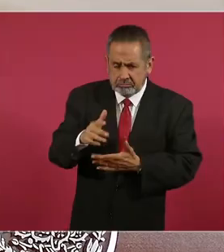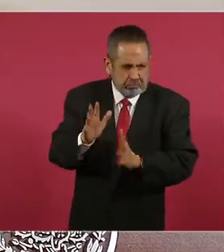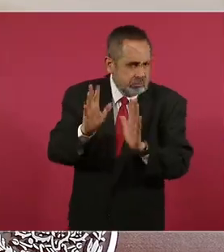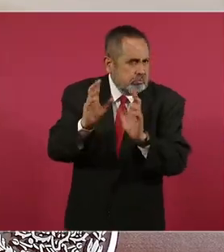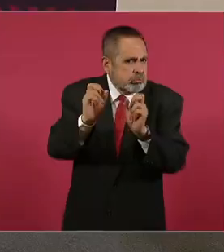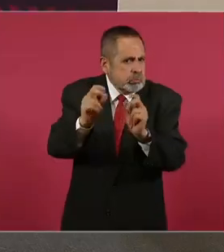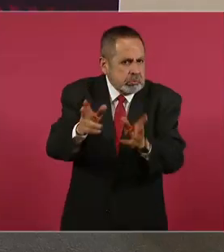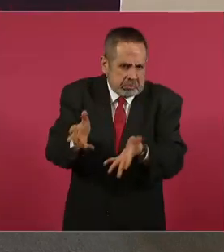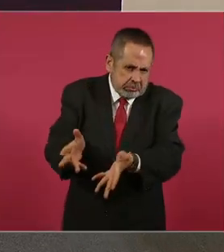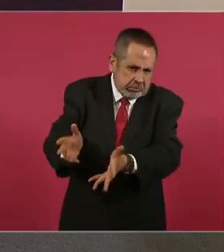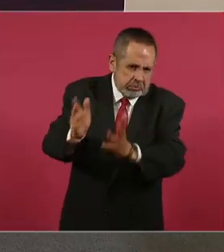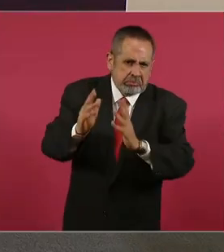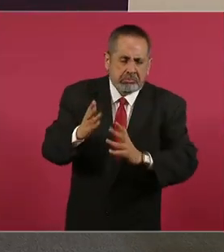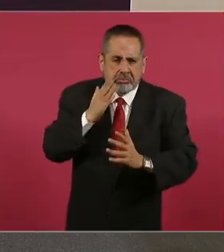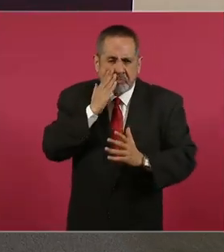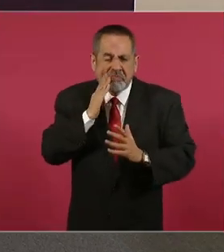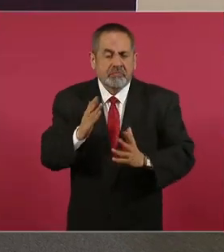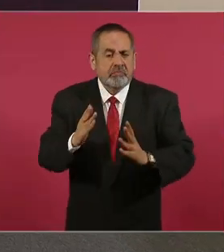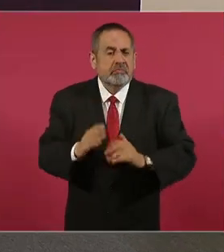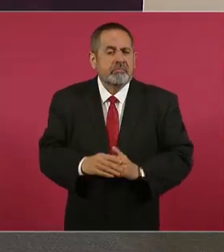inclusive de